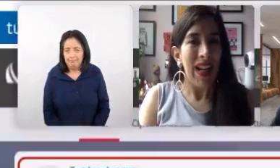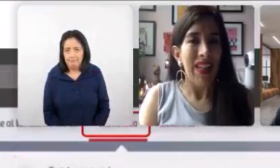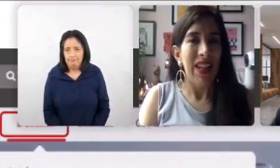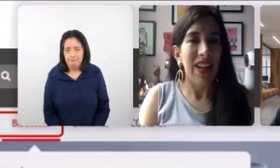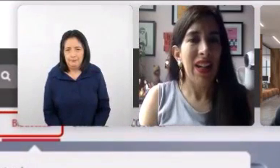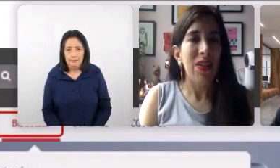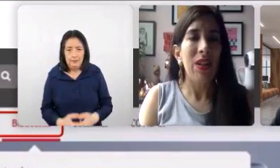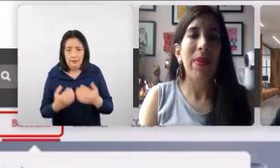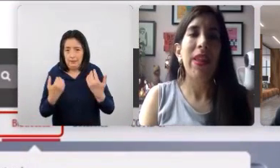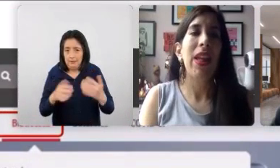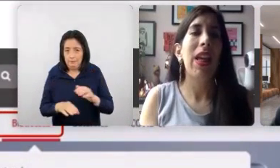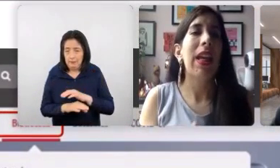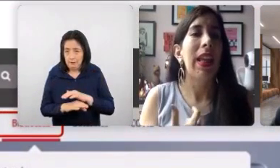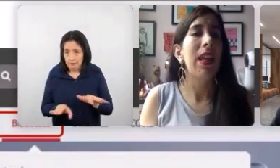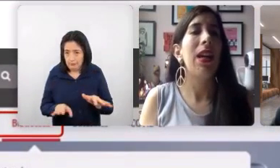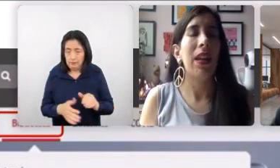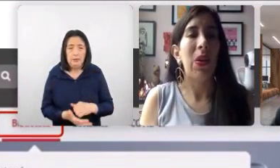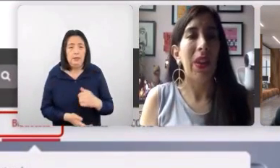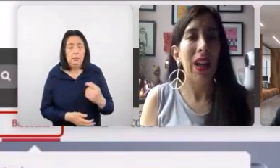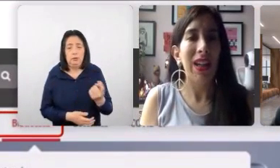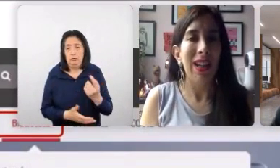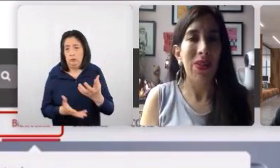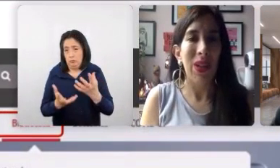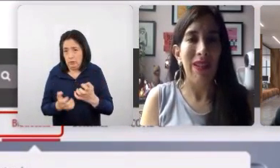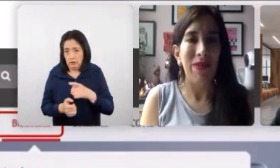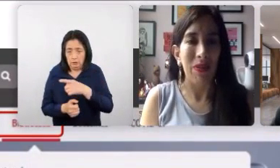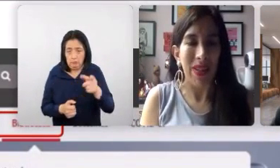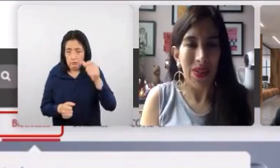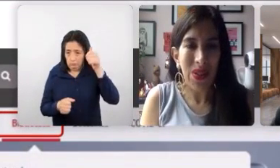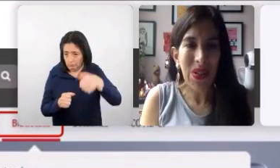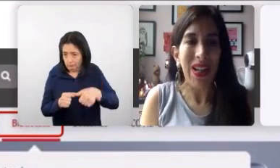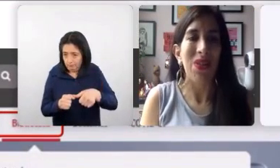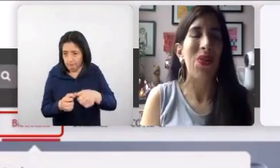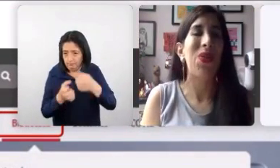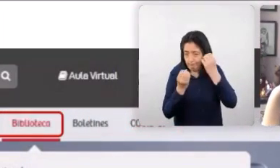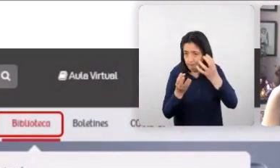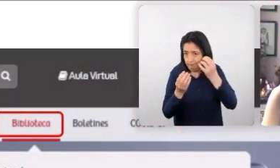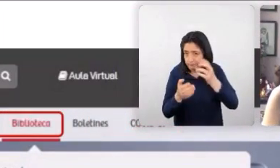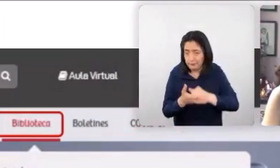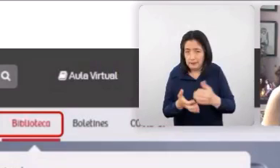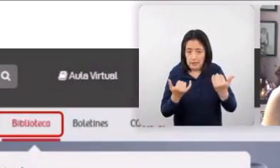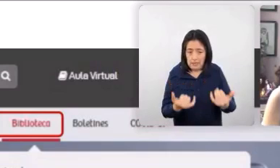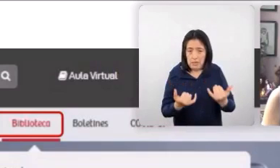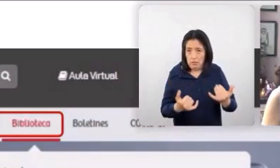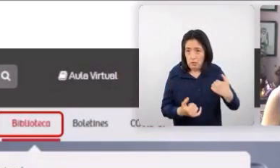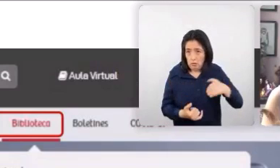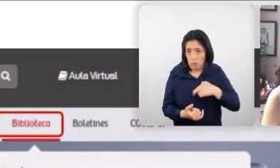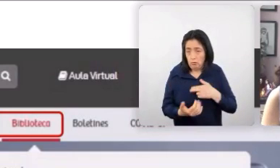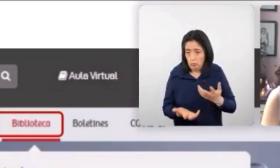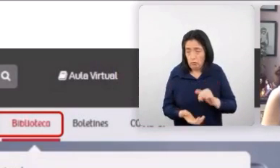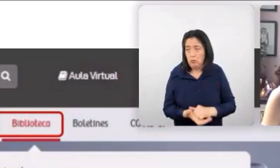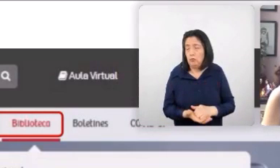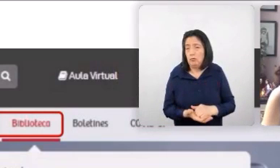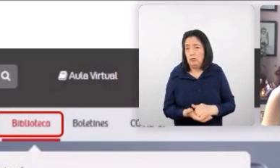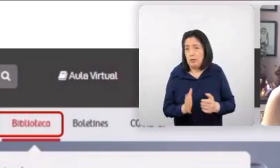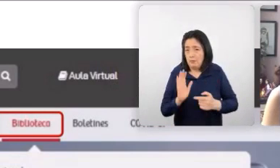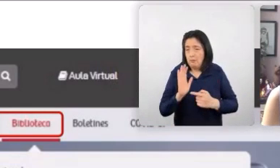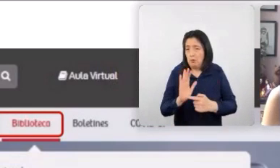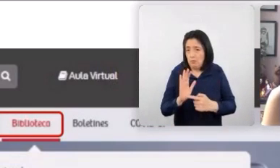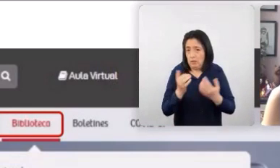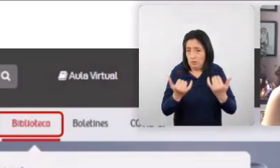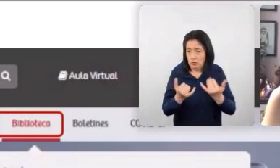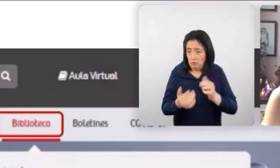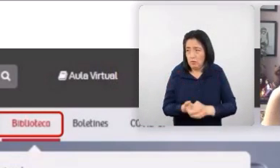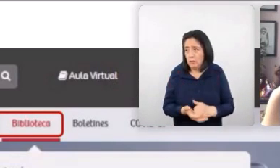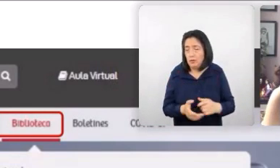Ya para cerrar, solamente quería recordarles que toda la información que nosotros que hemos presentado el día de hoy,